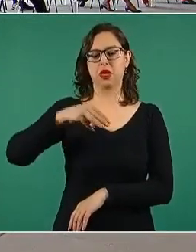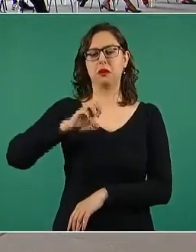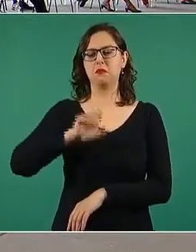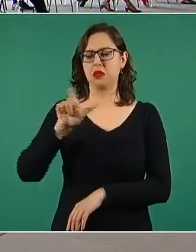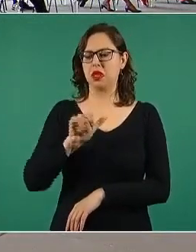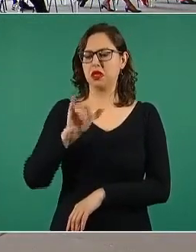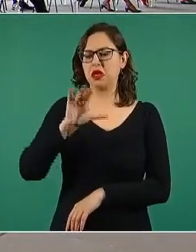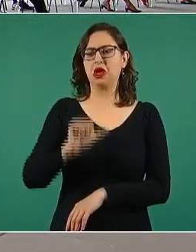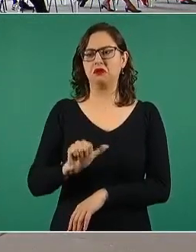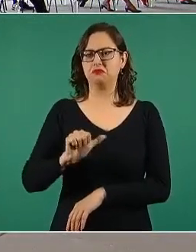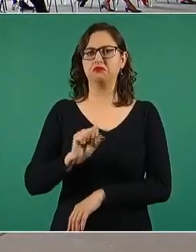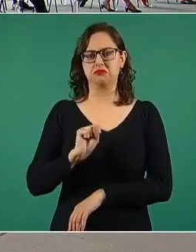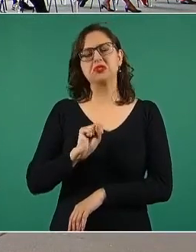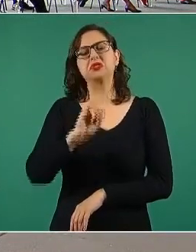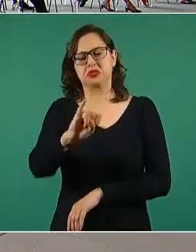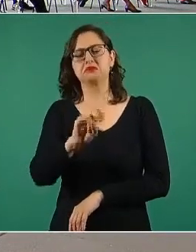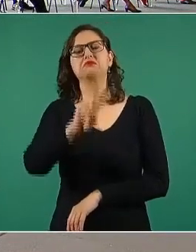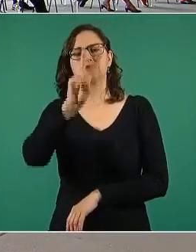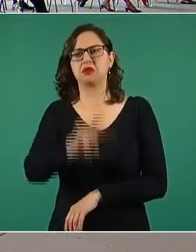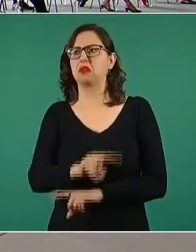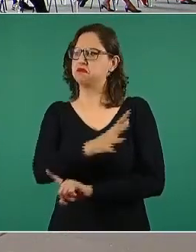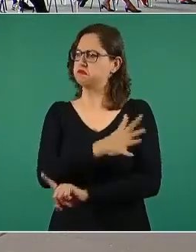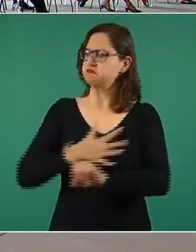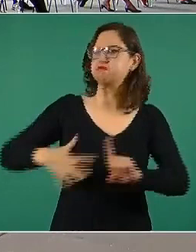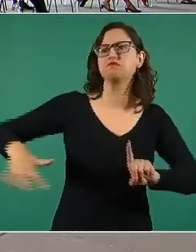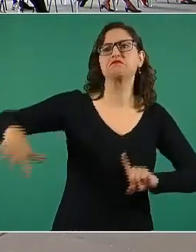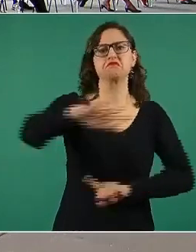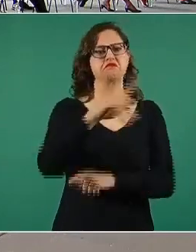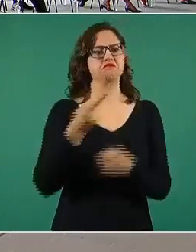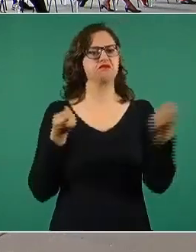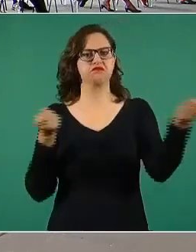fuerza en todo Mesoamérica.